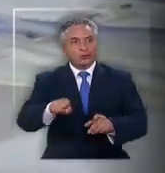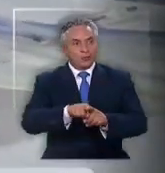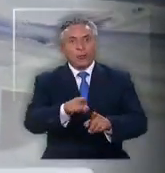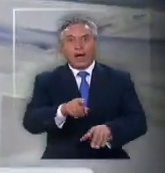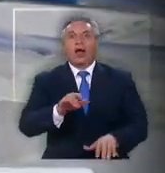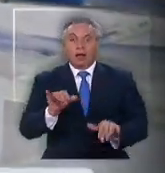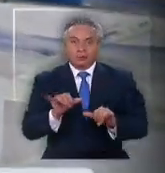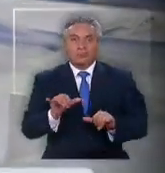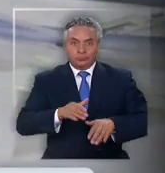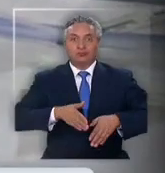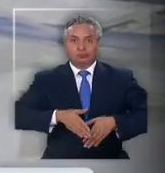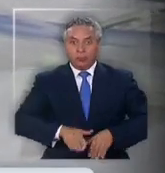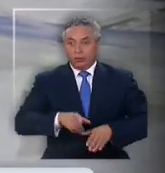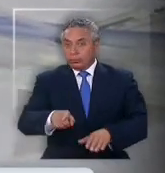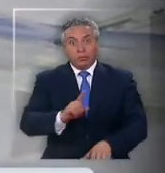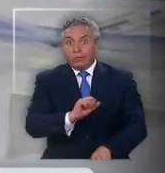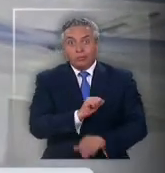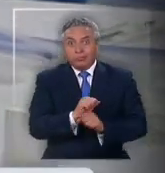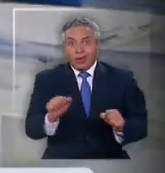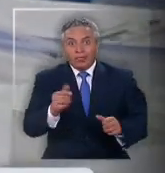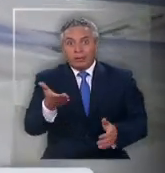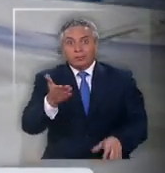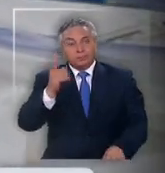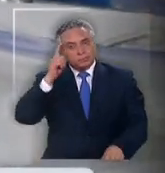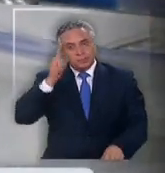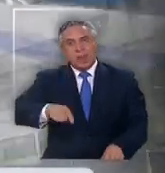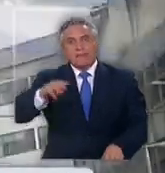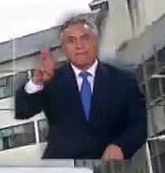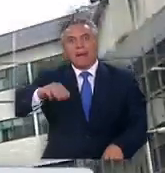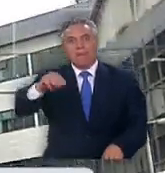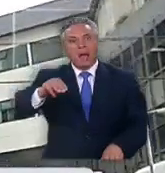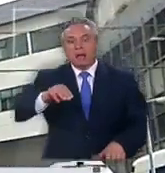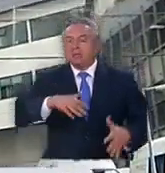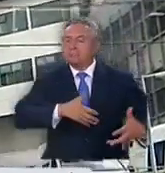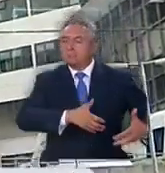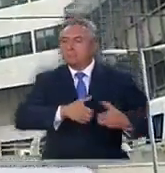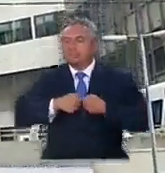pero sin poder ejercerlos por decisión de una madre que está en claro riesgo